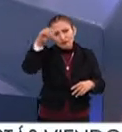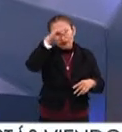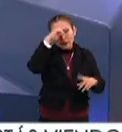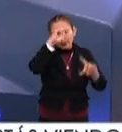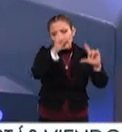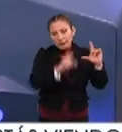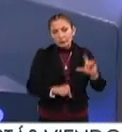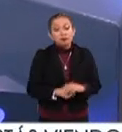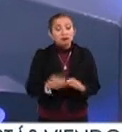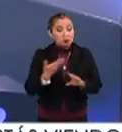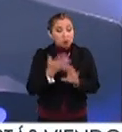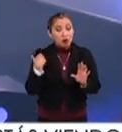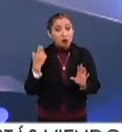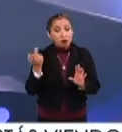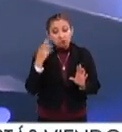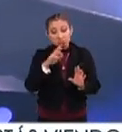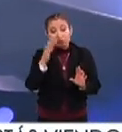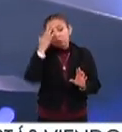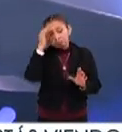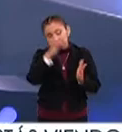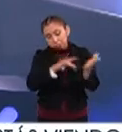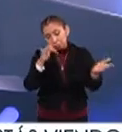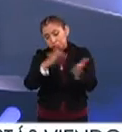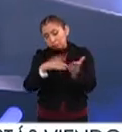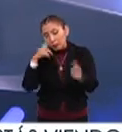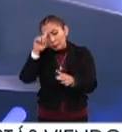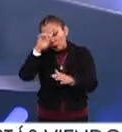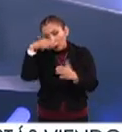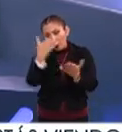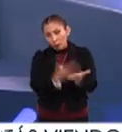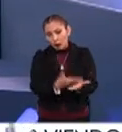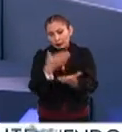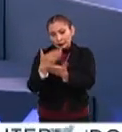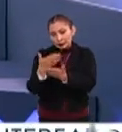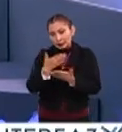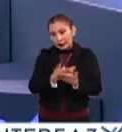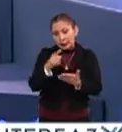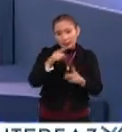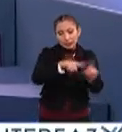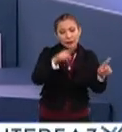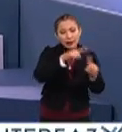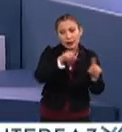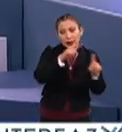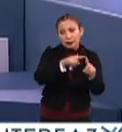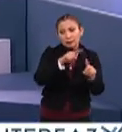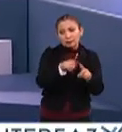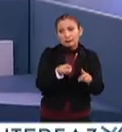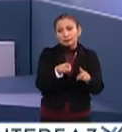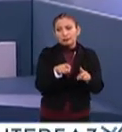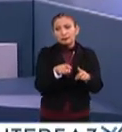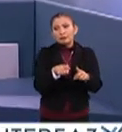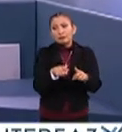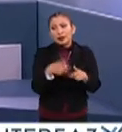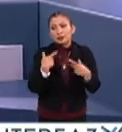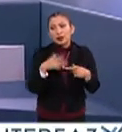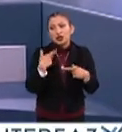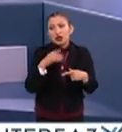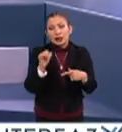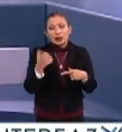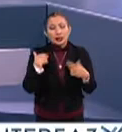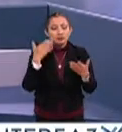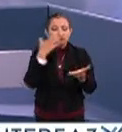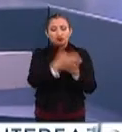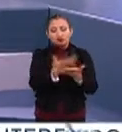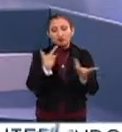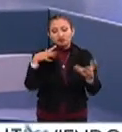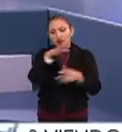el país, muy intensos, reconociendo o conociendo las propuestas de los distintos personalidades y